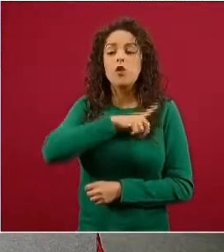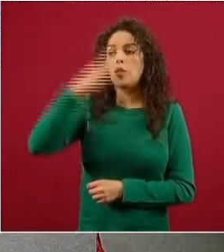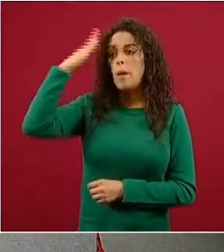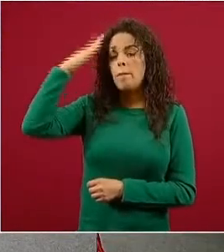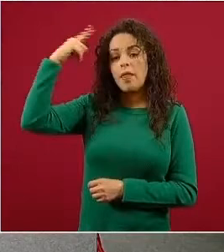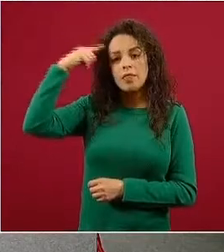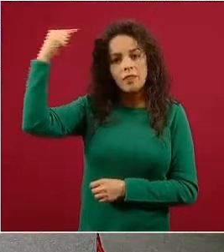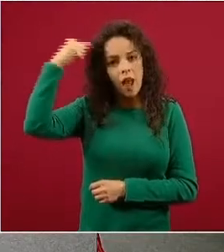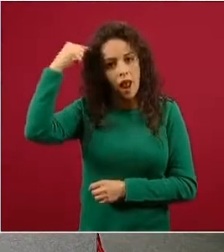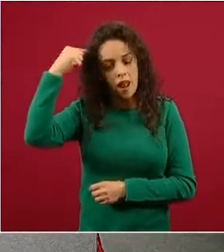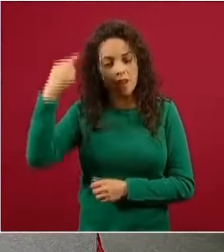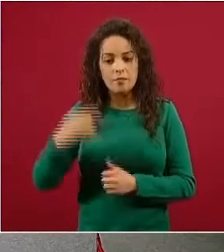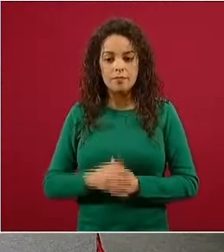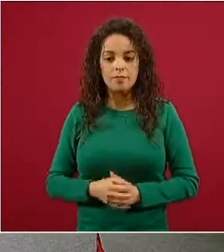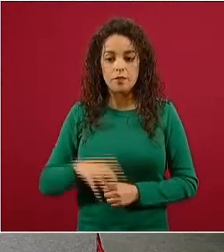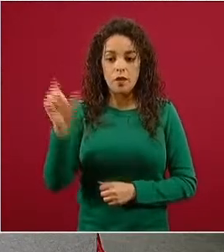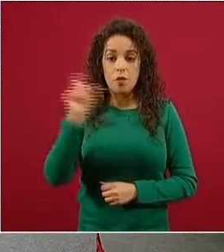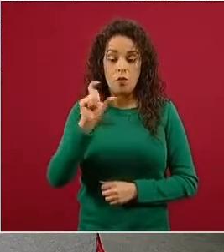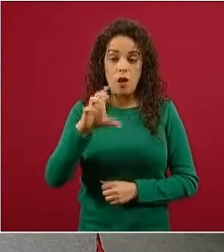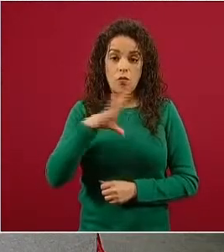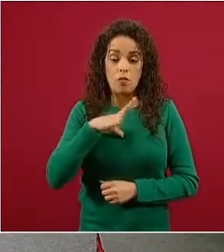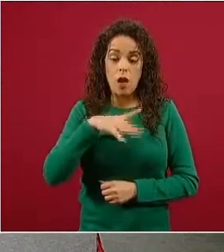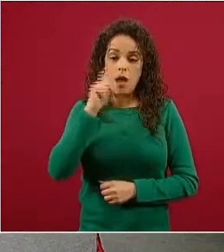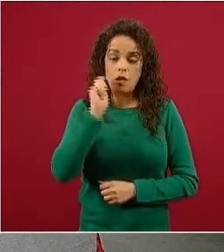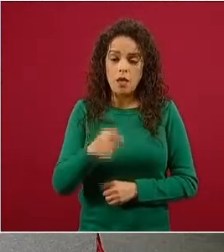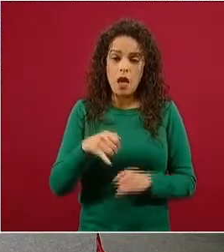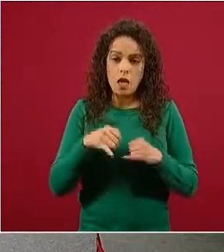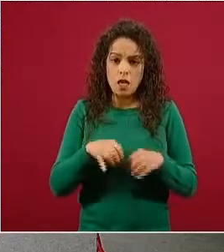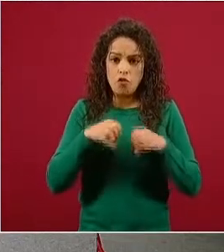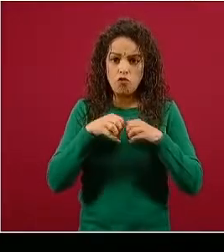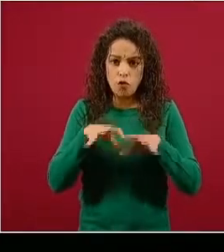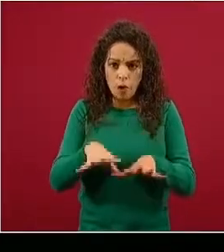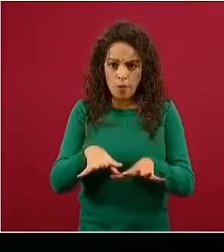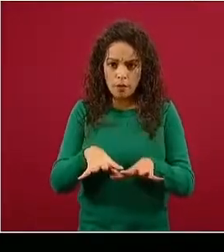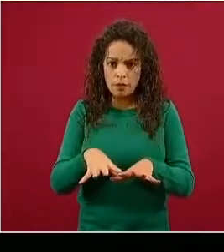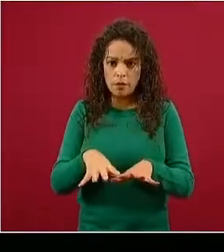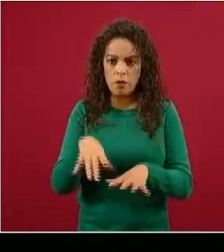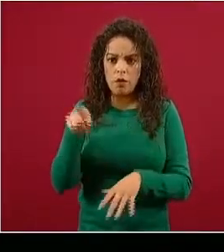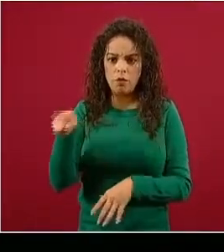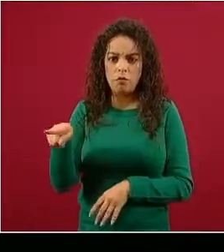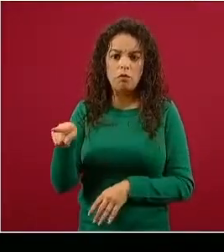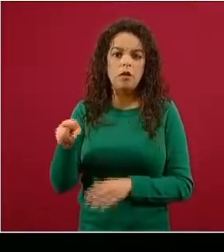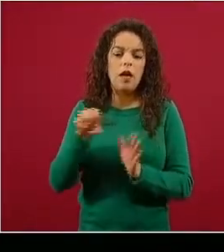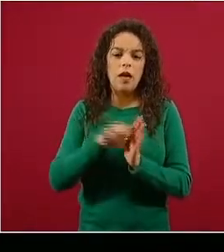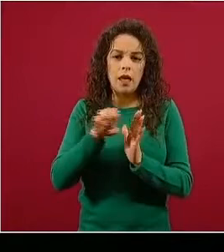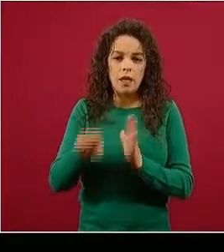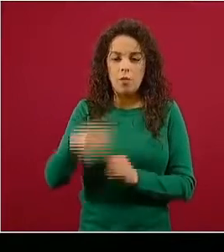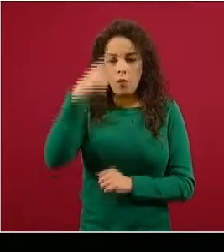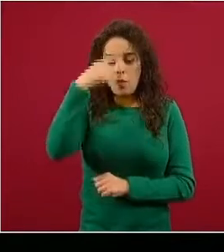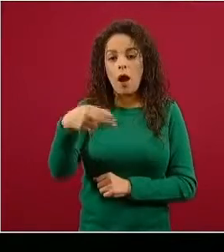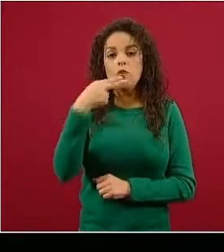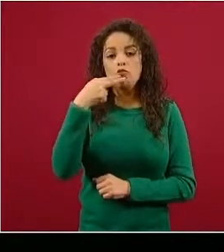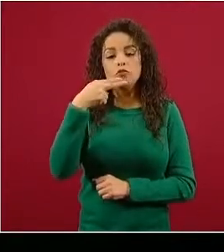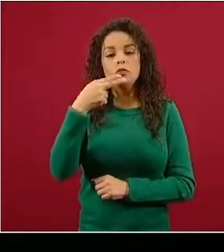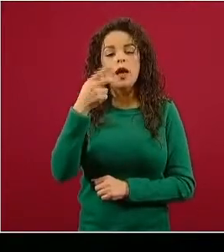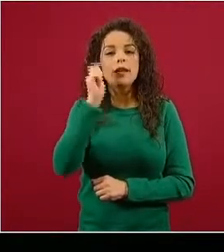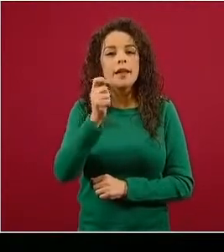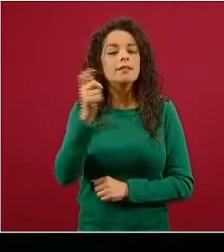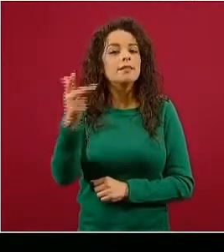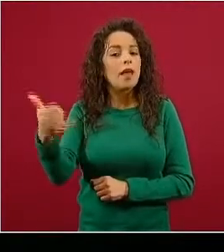las mismas gráficas, cuál es el exceso de mortalidad por influenza y neumonía, que así se catalogan